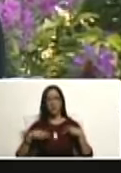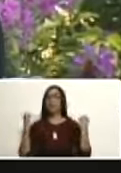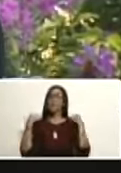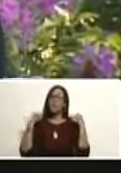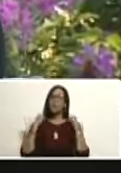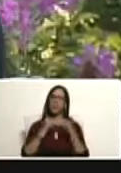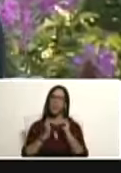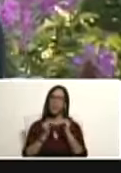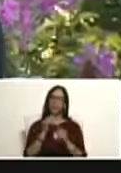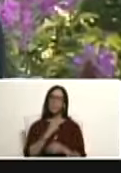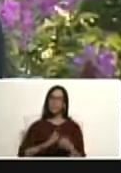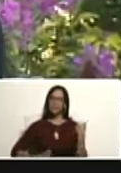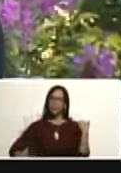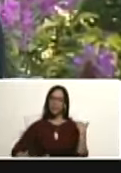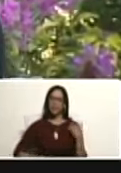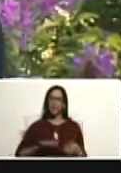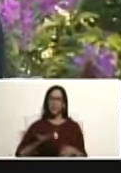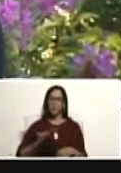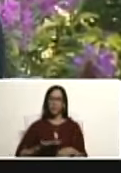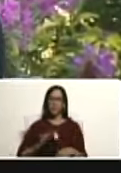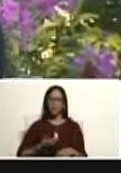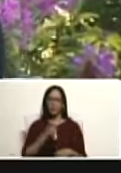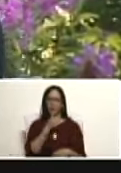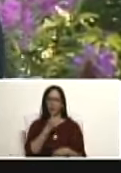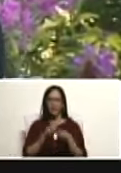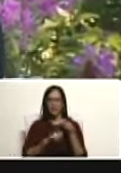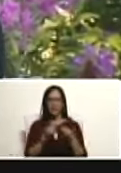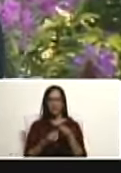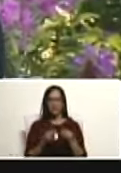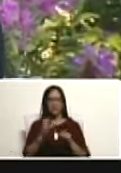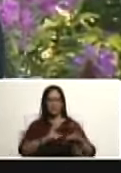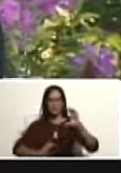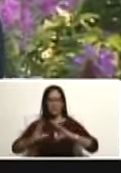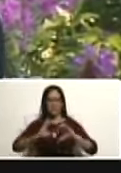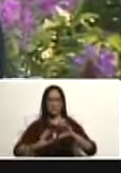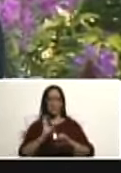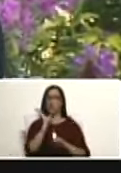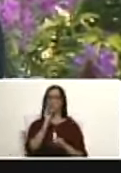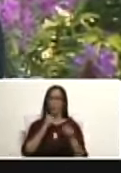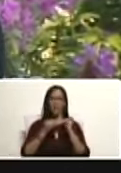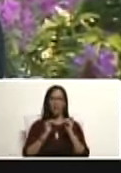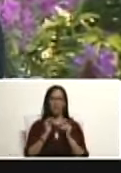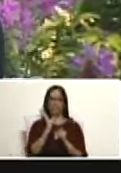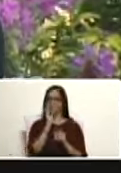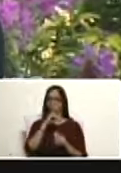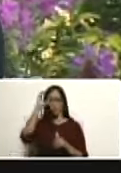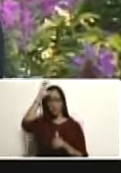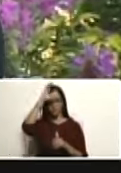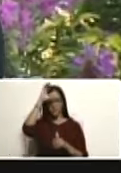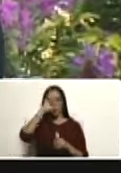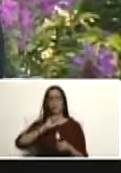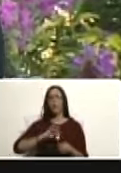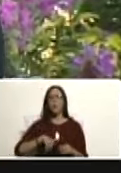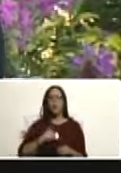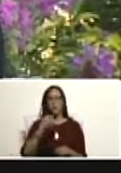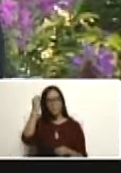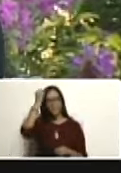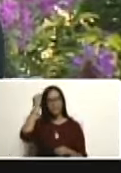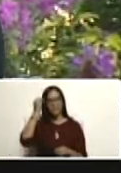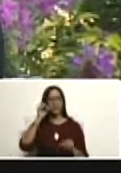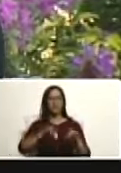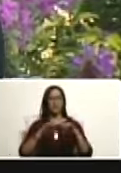de la ética, presidente, es fundamental para quien hace ciencia. No hay ética sin conciencia. No podemos pensarnos un